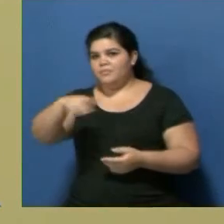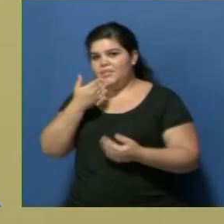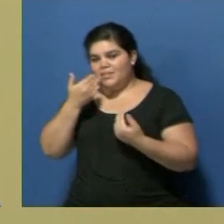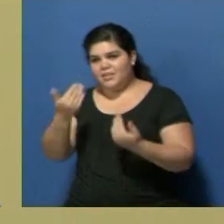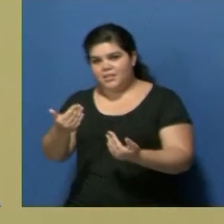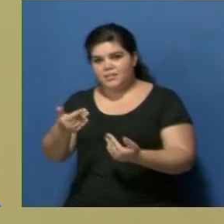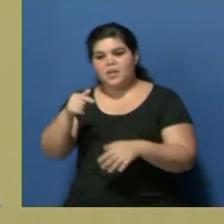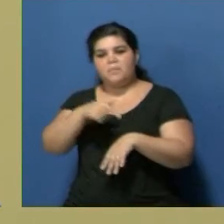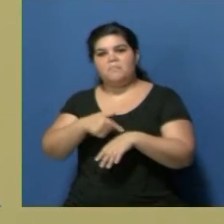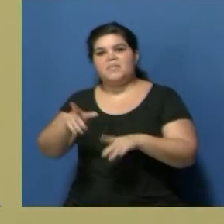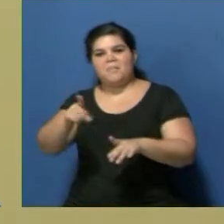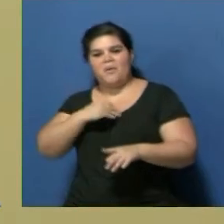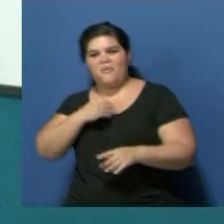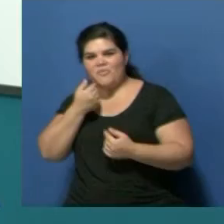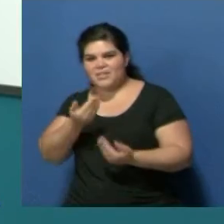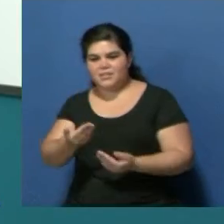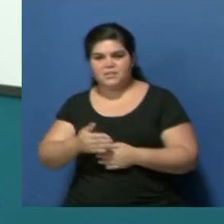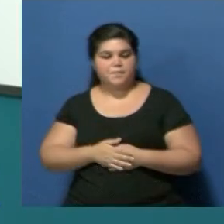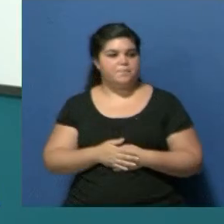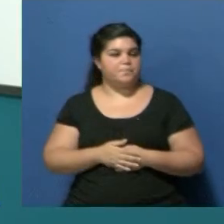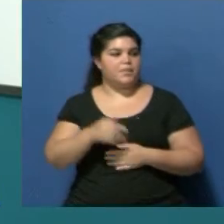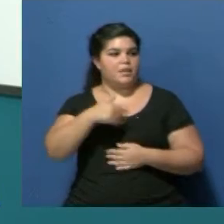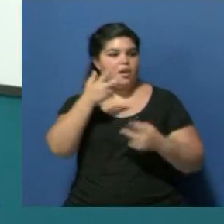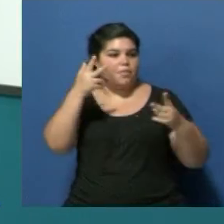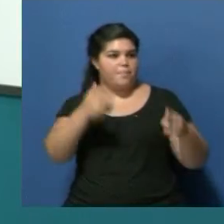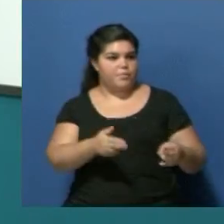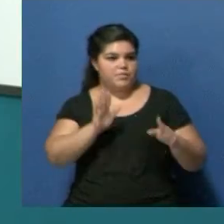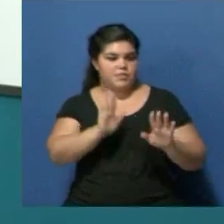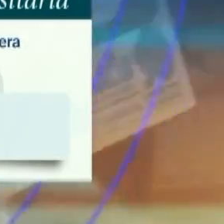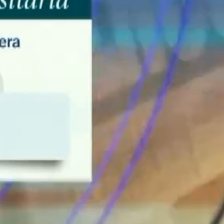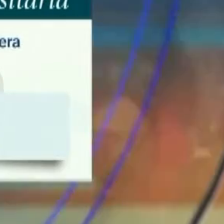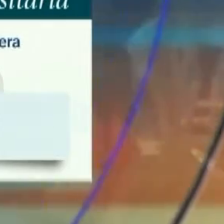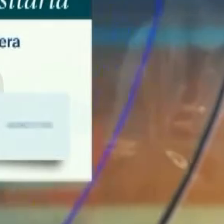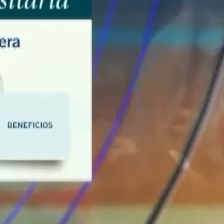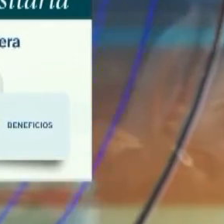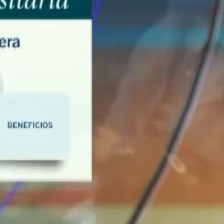ustedes, por este tiempo y por la confianza. Bueno, muchas gracias. Gracias. Hacemos una pausa, nosotros ya venimos.